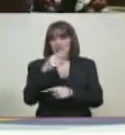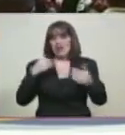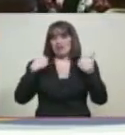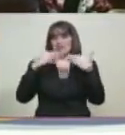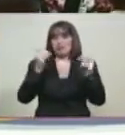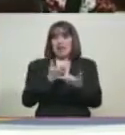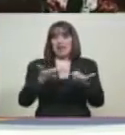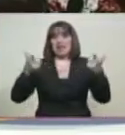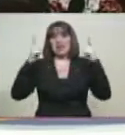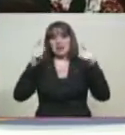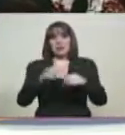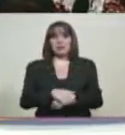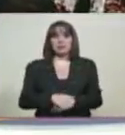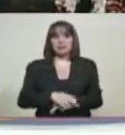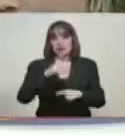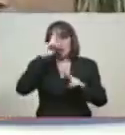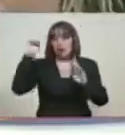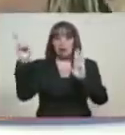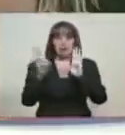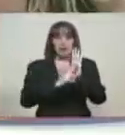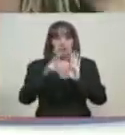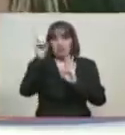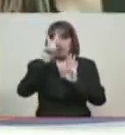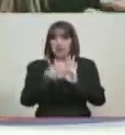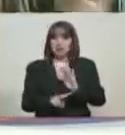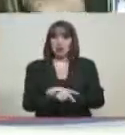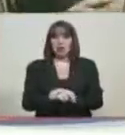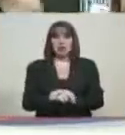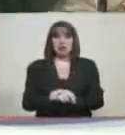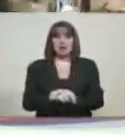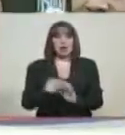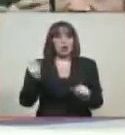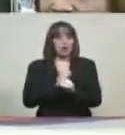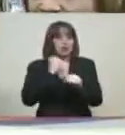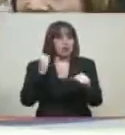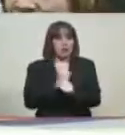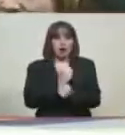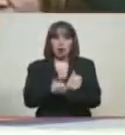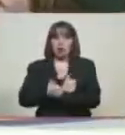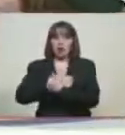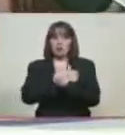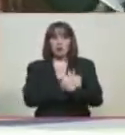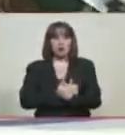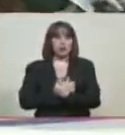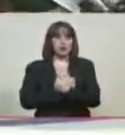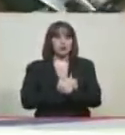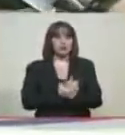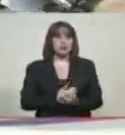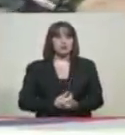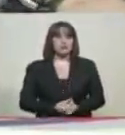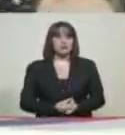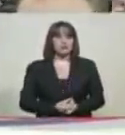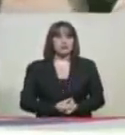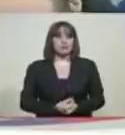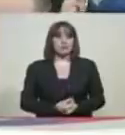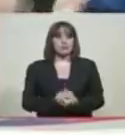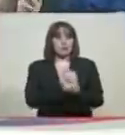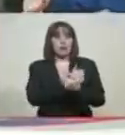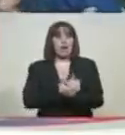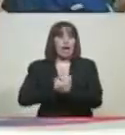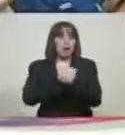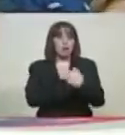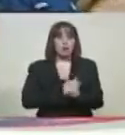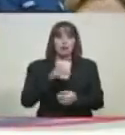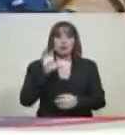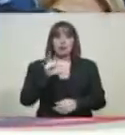y la hacemos respetar cada día con nuestro trabajo con otro amor amor de patriota